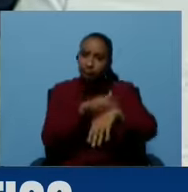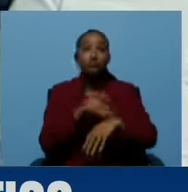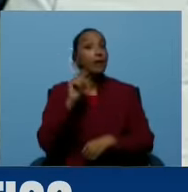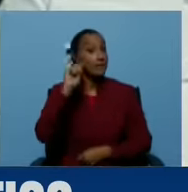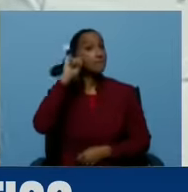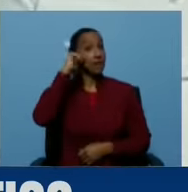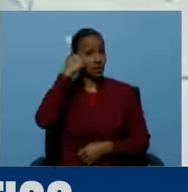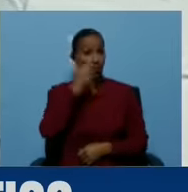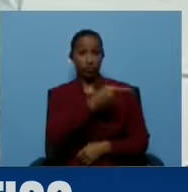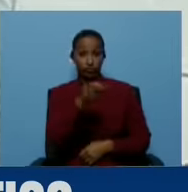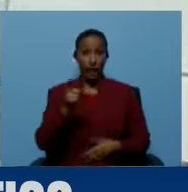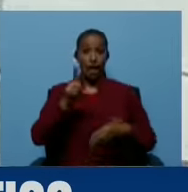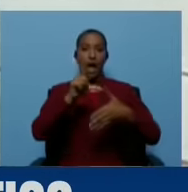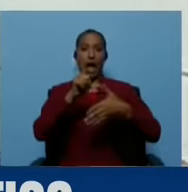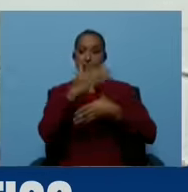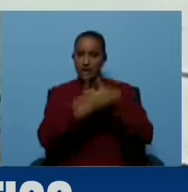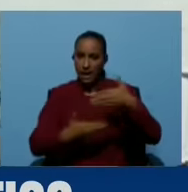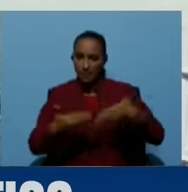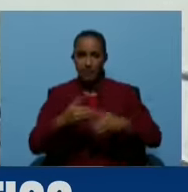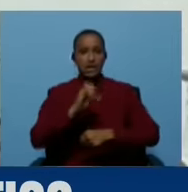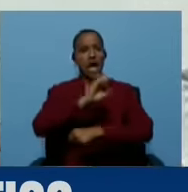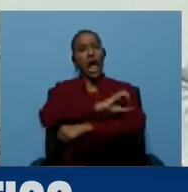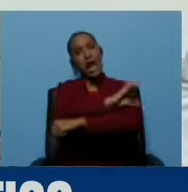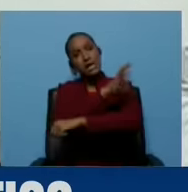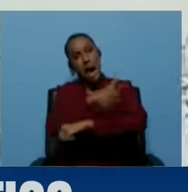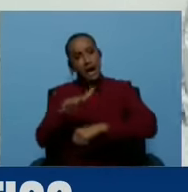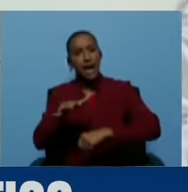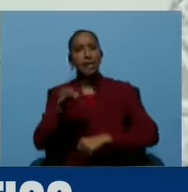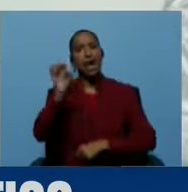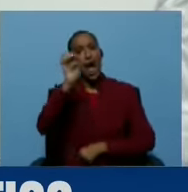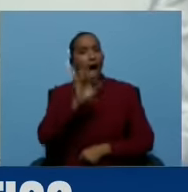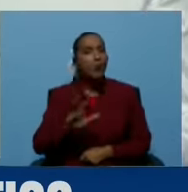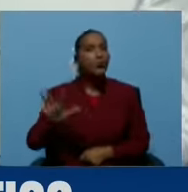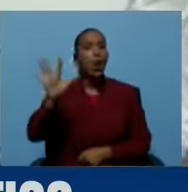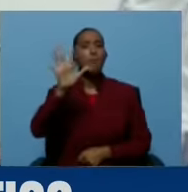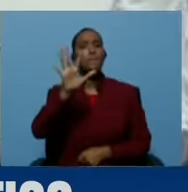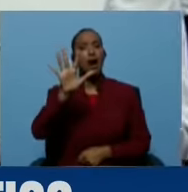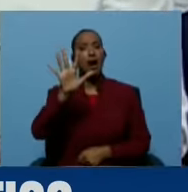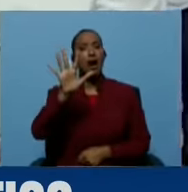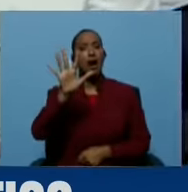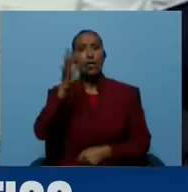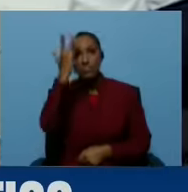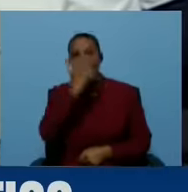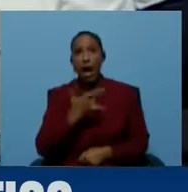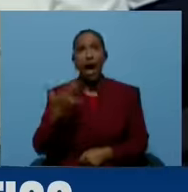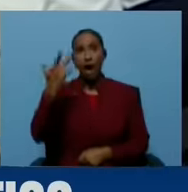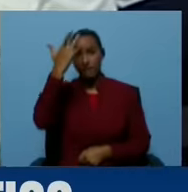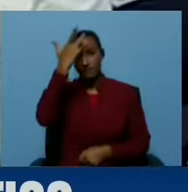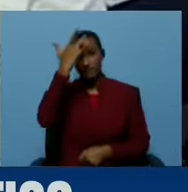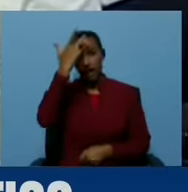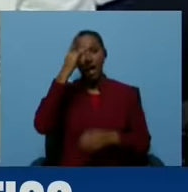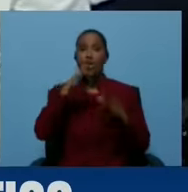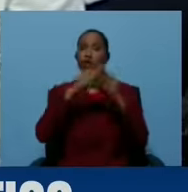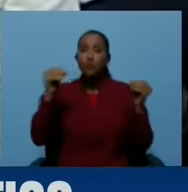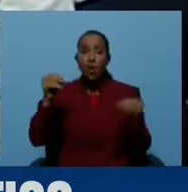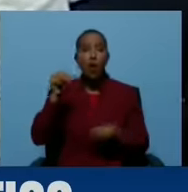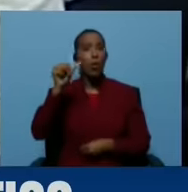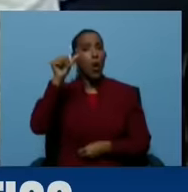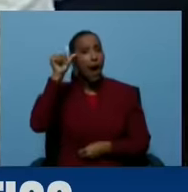nuestra América Latina, del Caribe, de Europa, de África, de Asia, del Medio